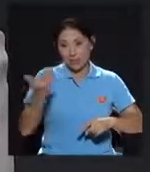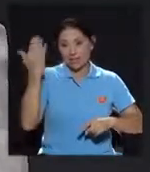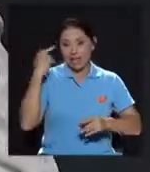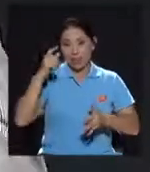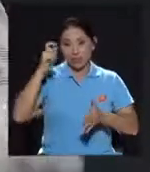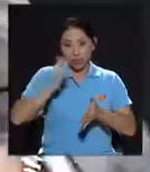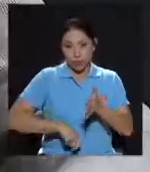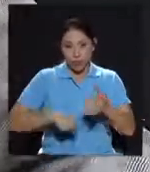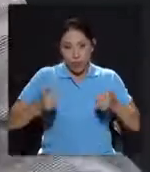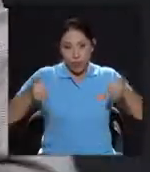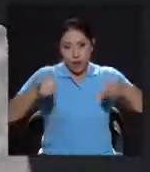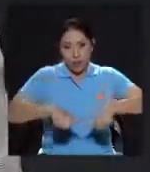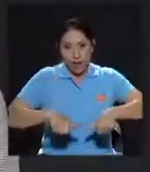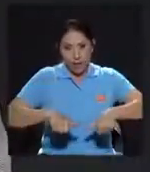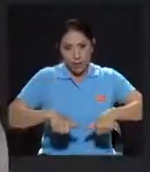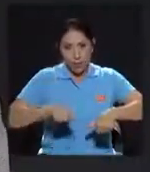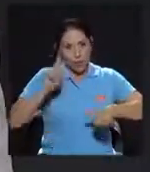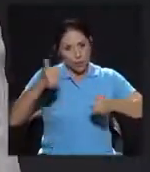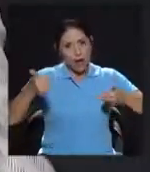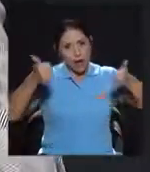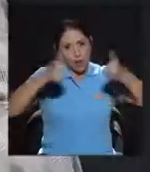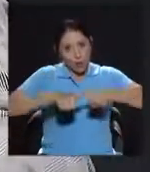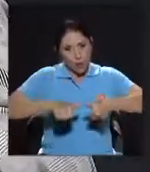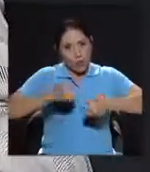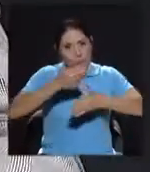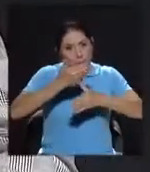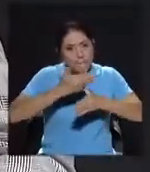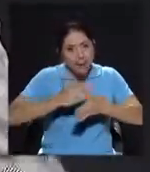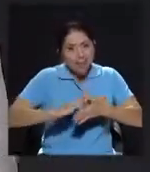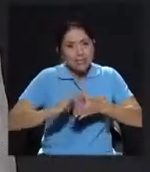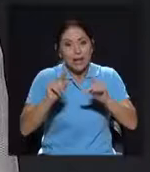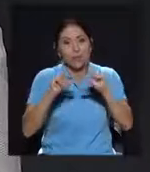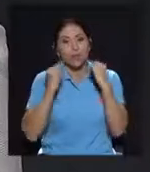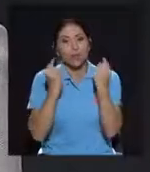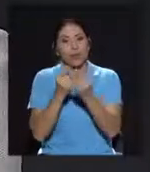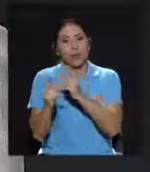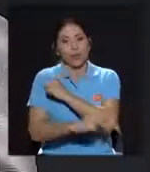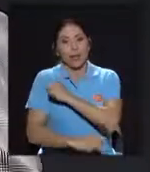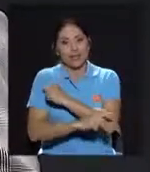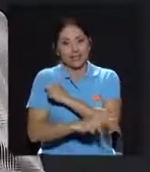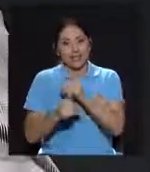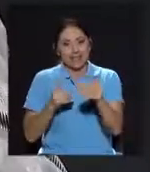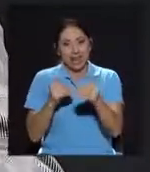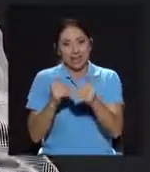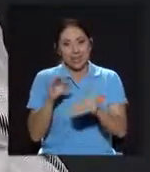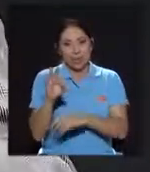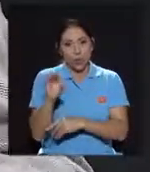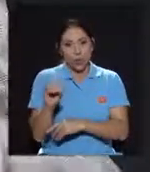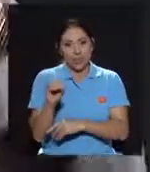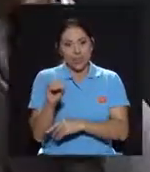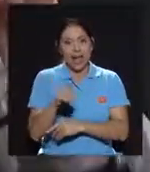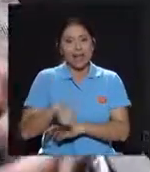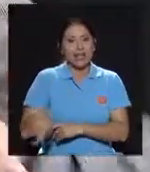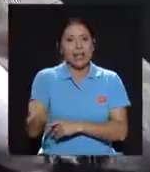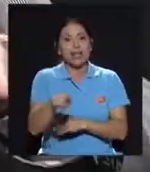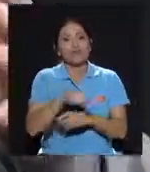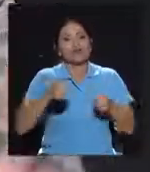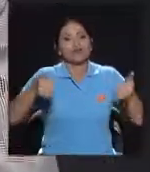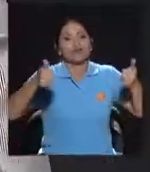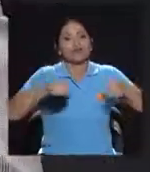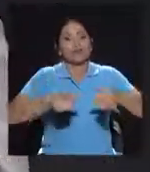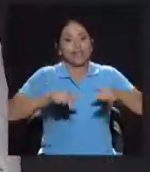que es un acuerdo parcial todavía de un grupo de países casi 90 países para acordar iniciar negociaciones